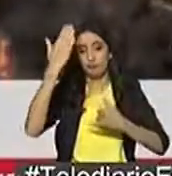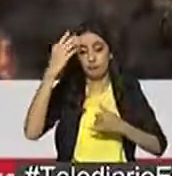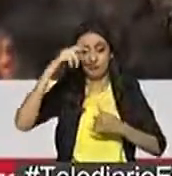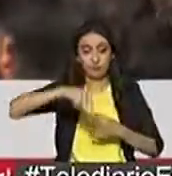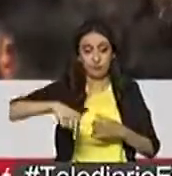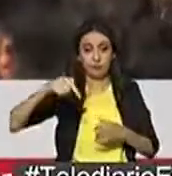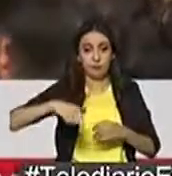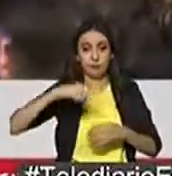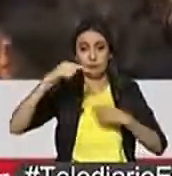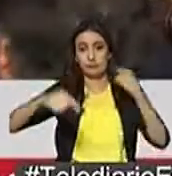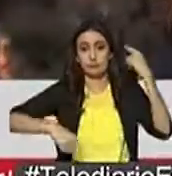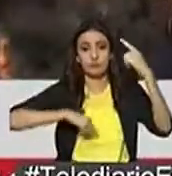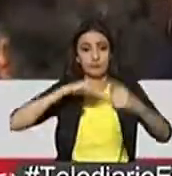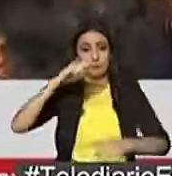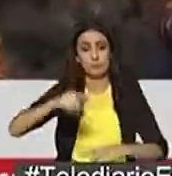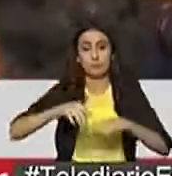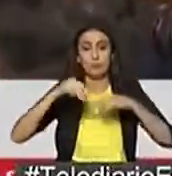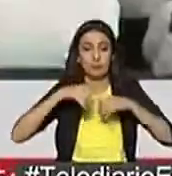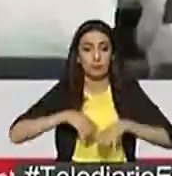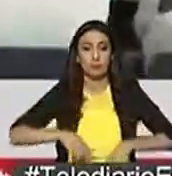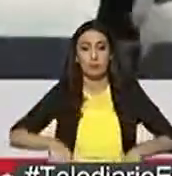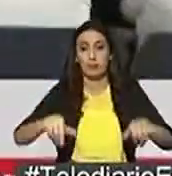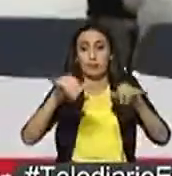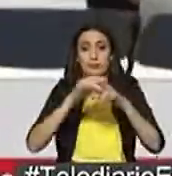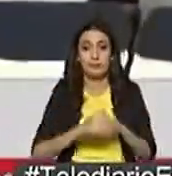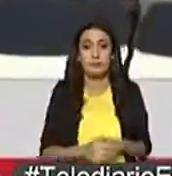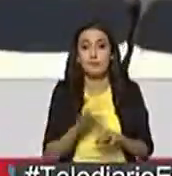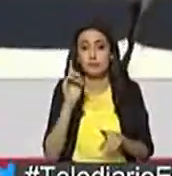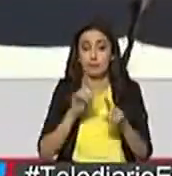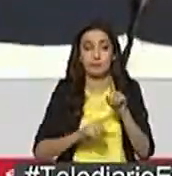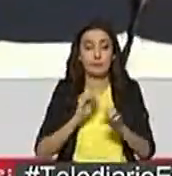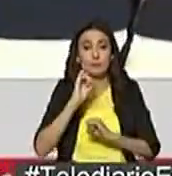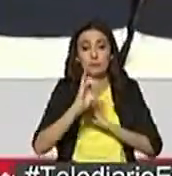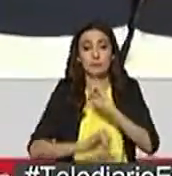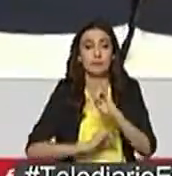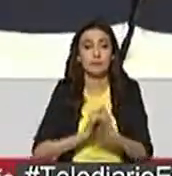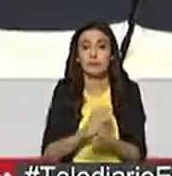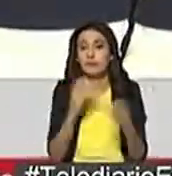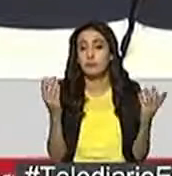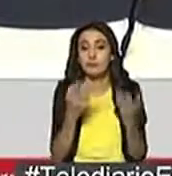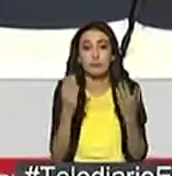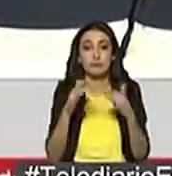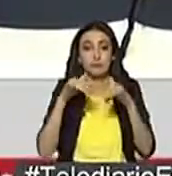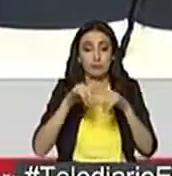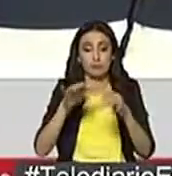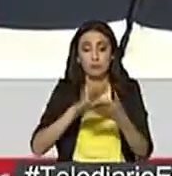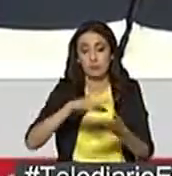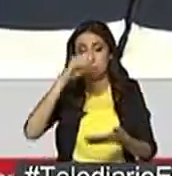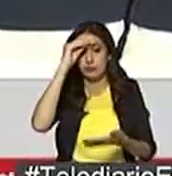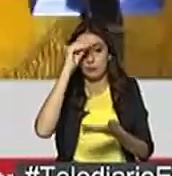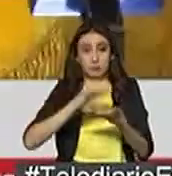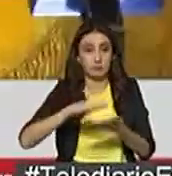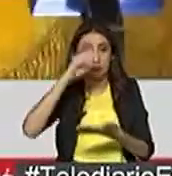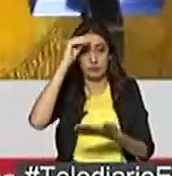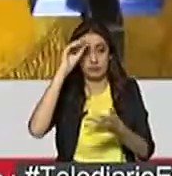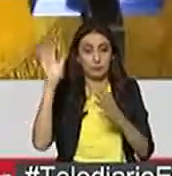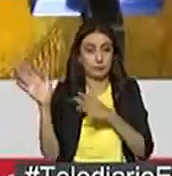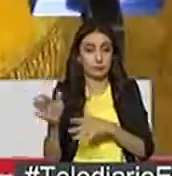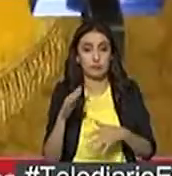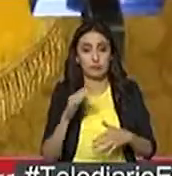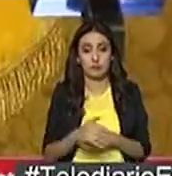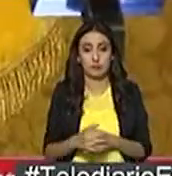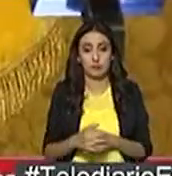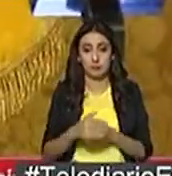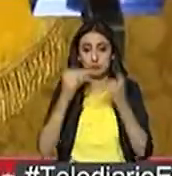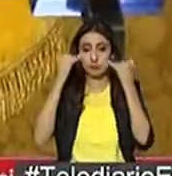la primera división del fútbol nacional ya ha jugado dos finales internacionales, ganándose el reconocimiento y respeto de todos. Qué grato es